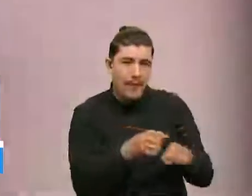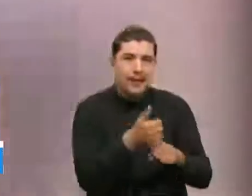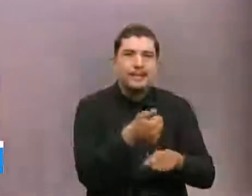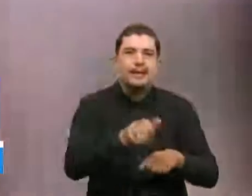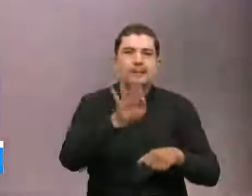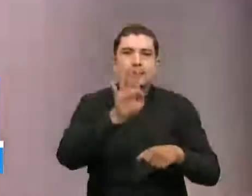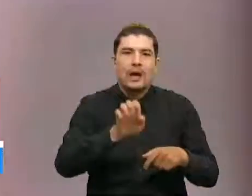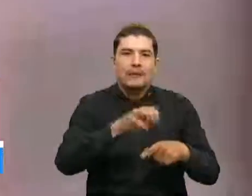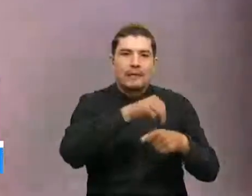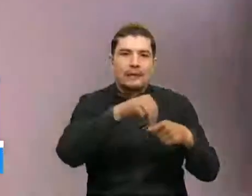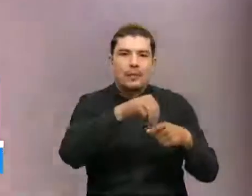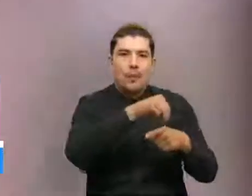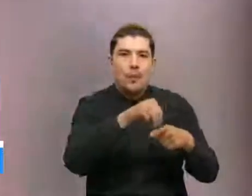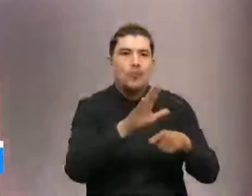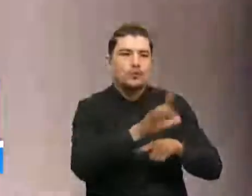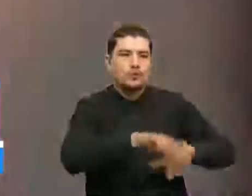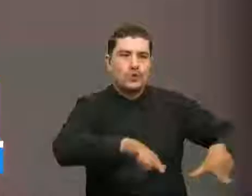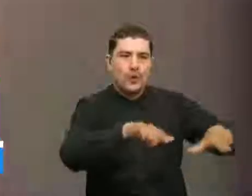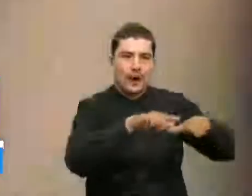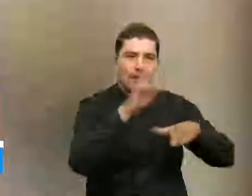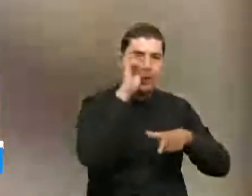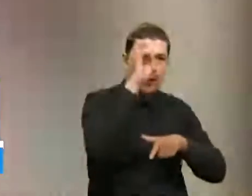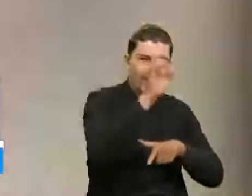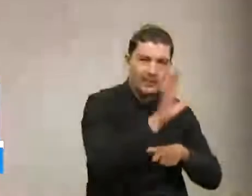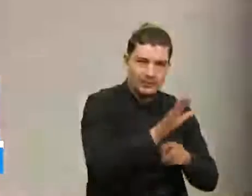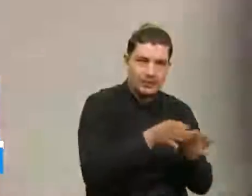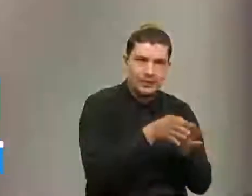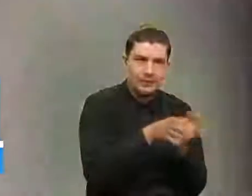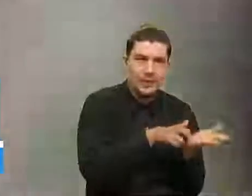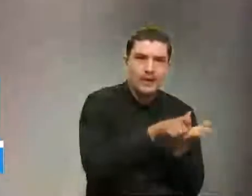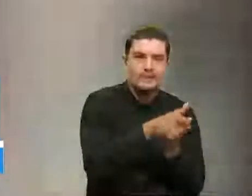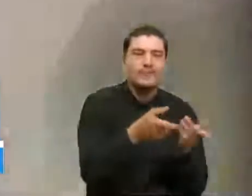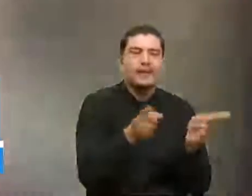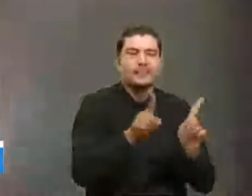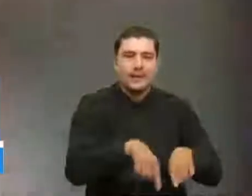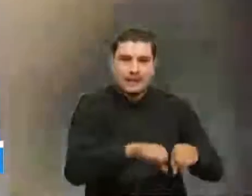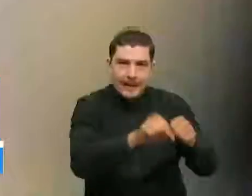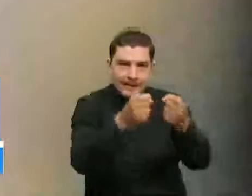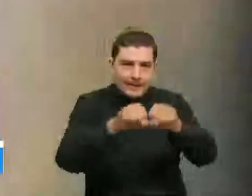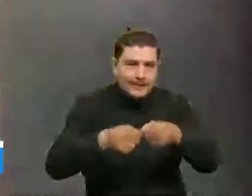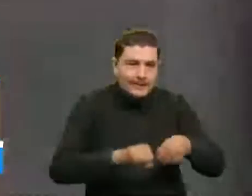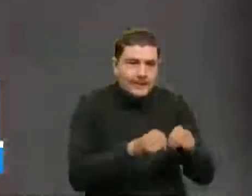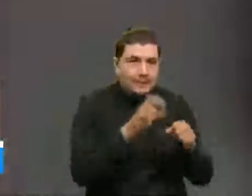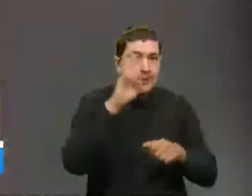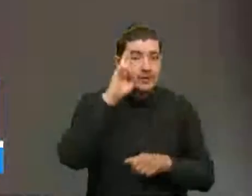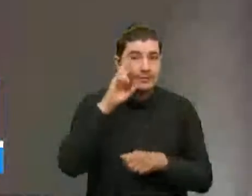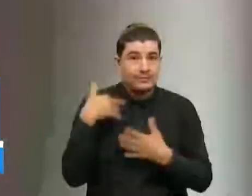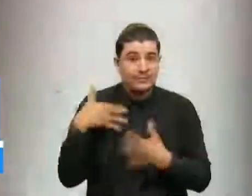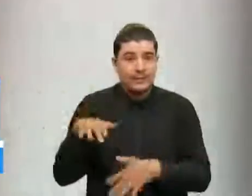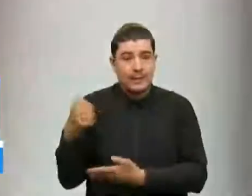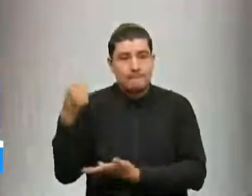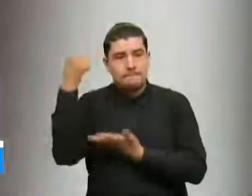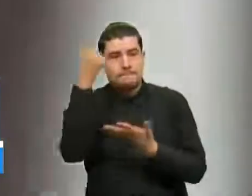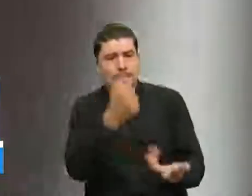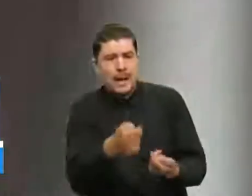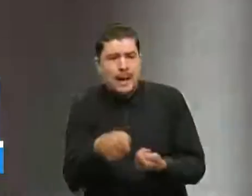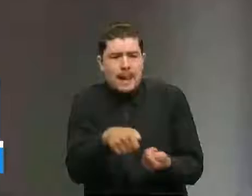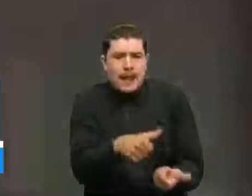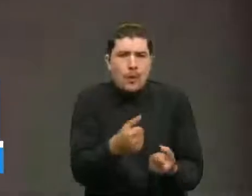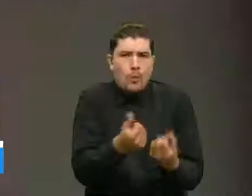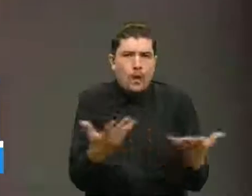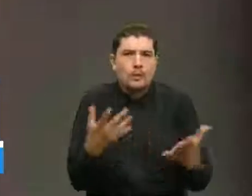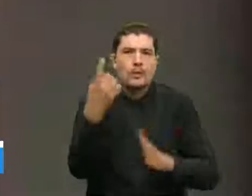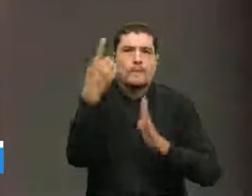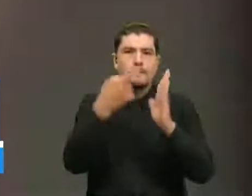metro líneas incluidos el portal norte en girón han sido vandalizadas recuperar esta infraestructura tendría un costo aproximado de